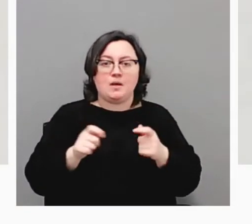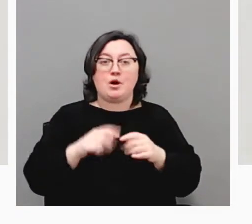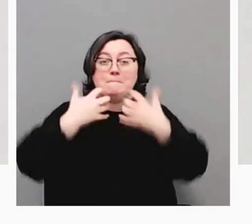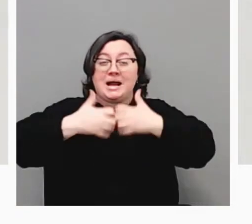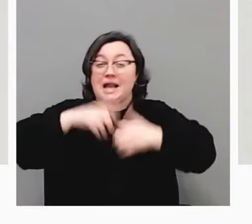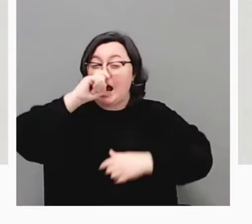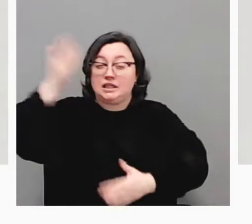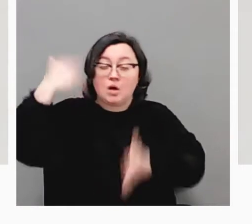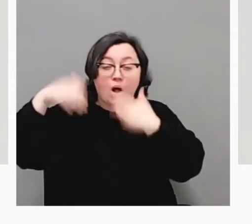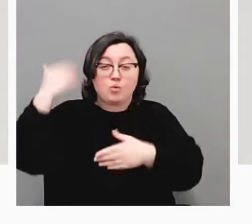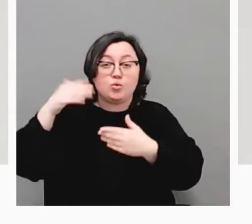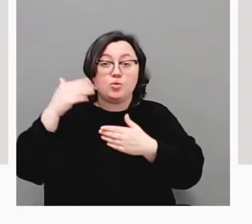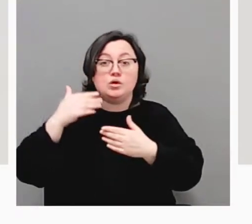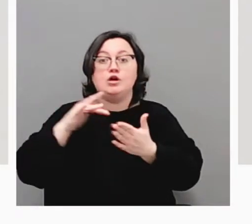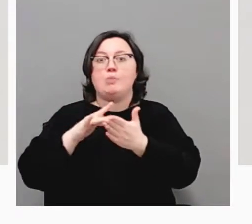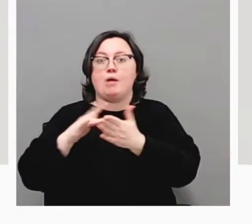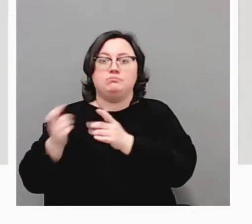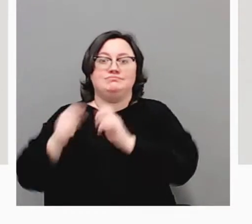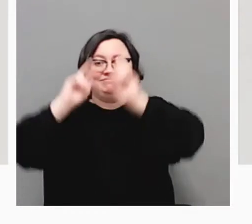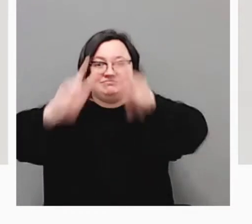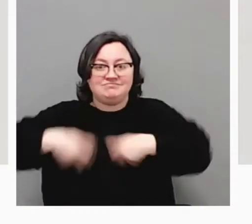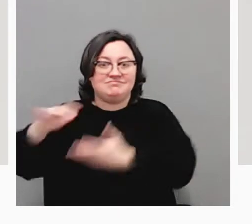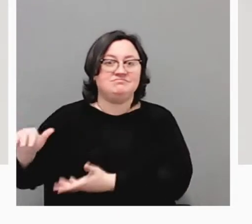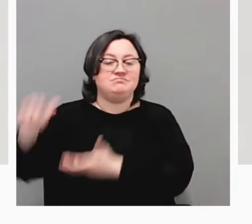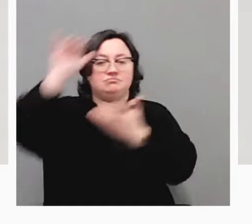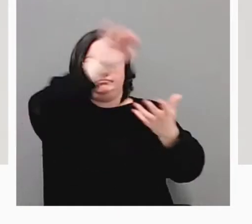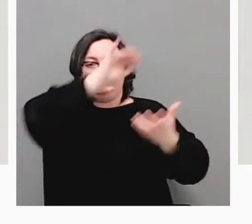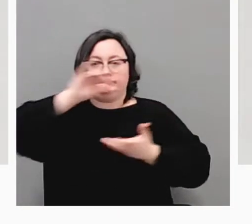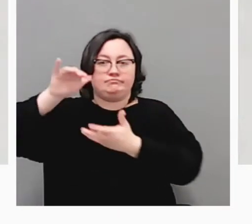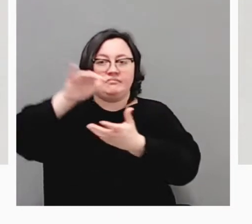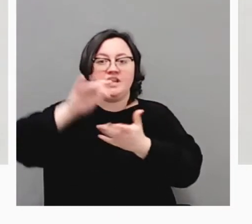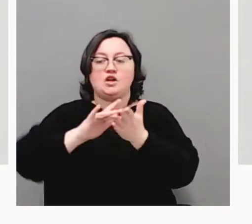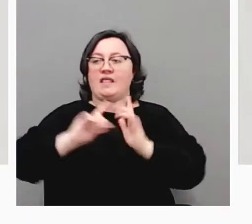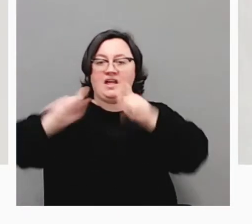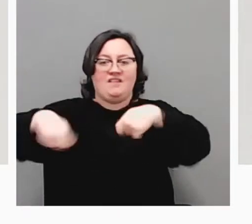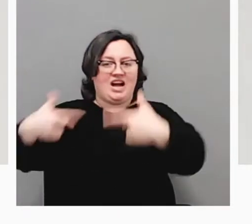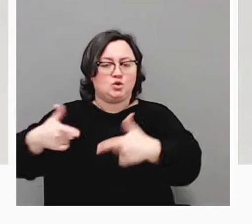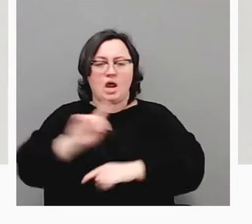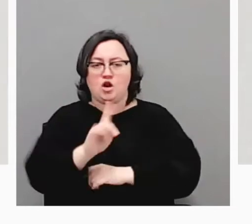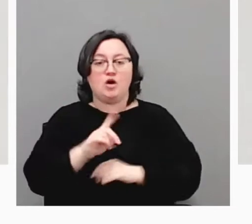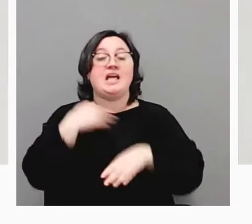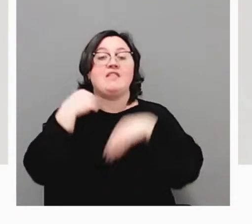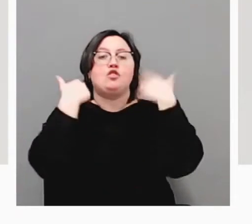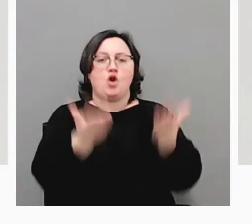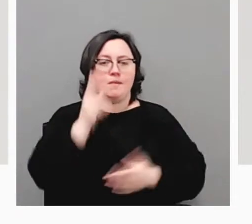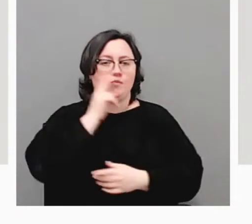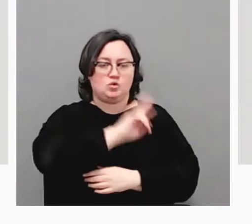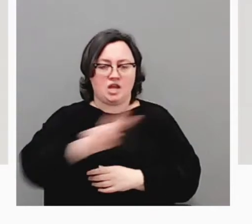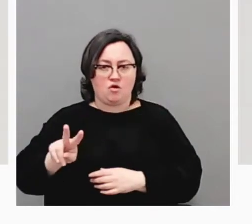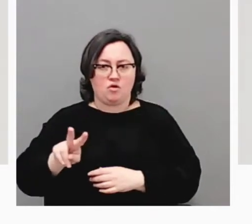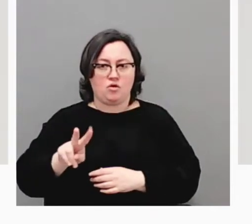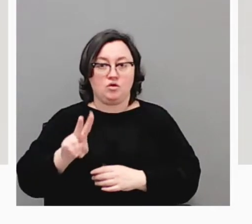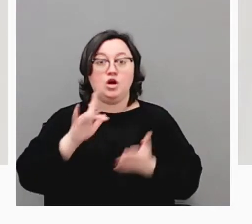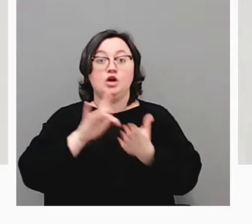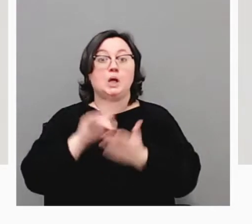cuando se vieron obligados a reformarla, pues en lugar de llamar al chatarrero, la han donado a un museo, de forma que